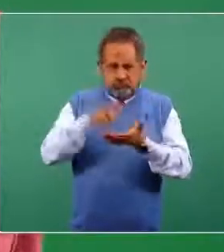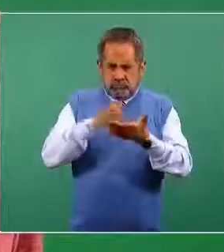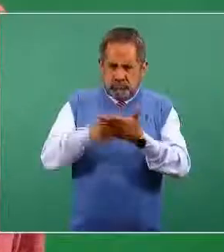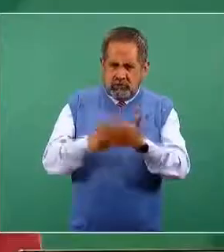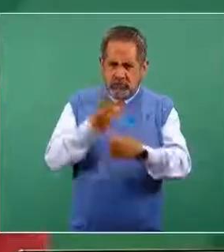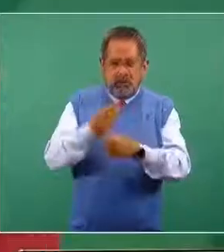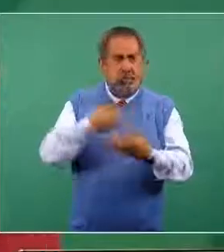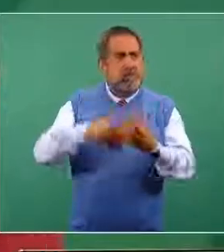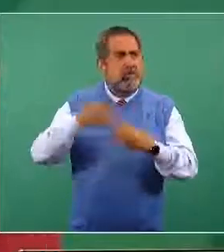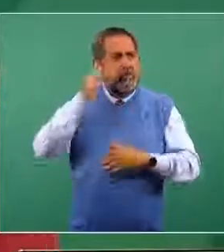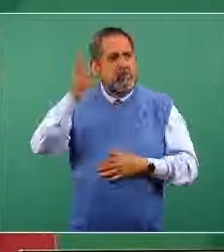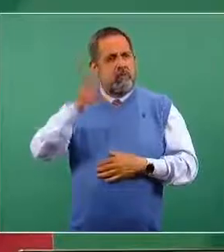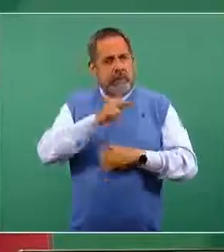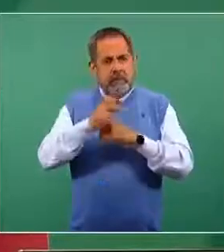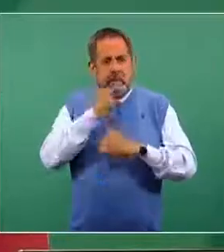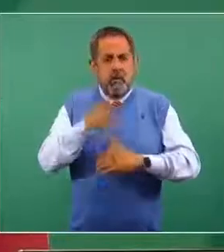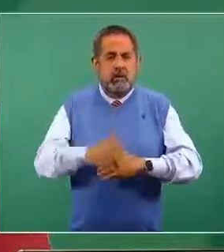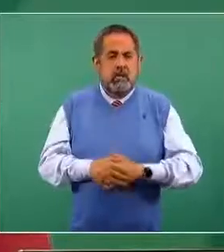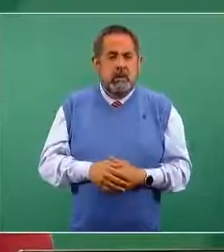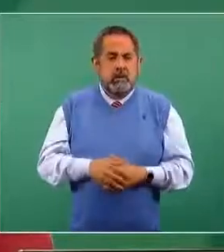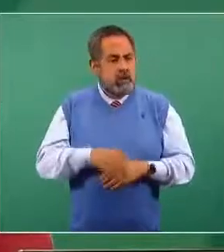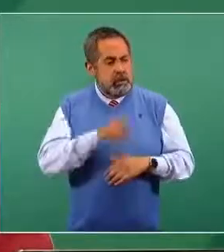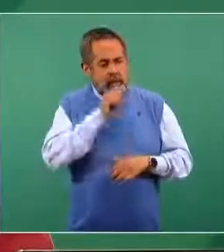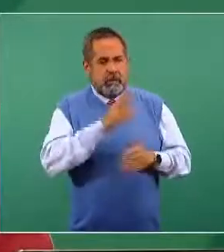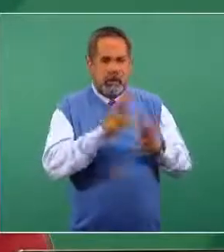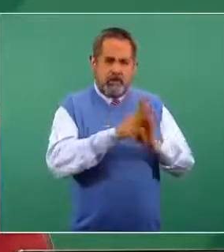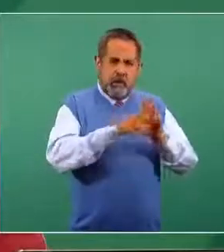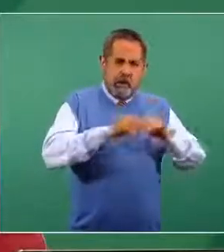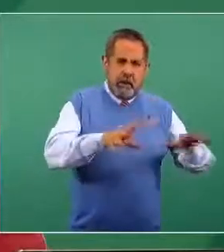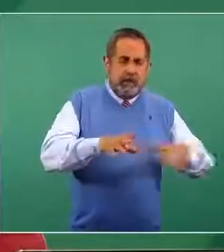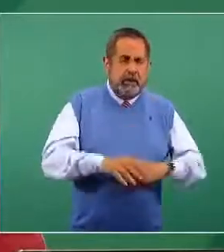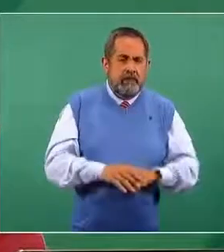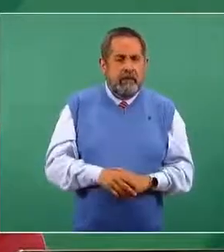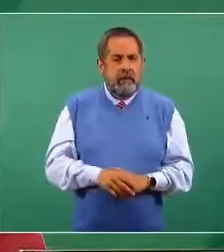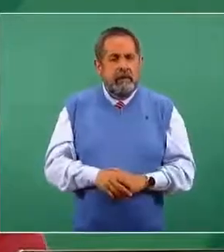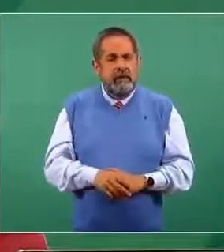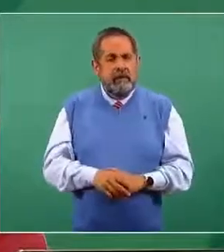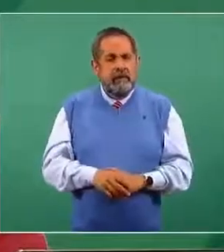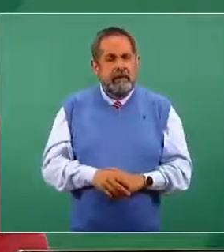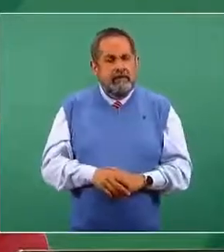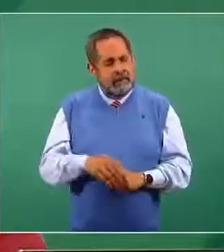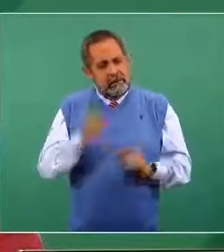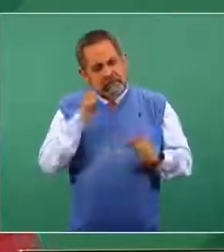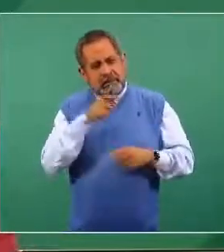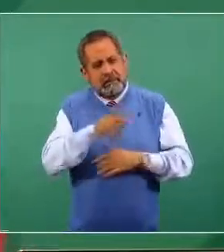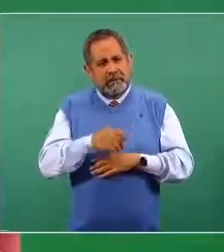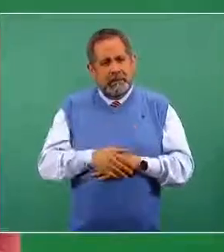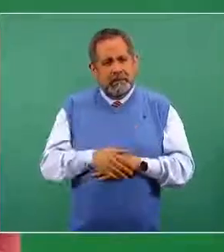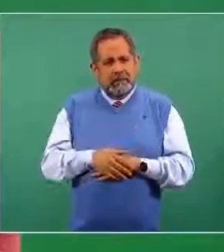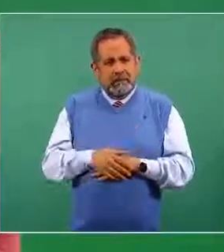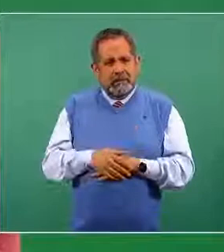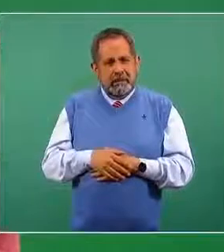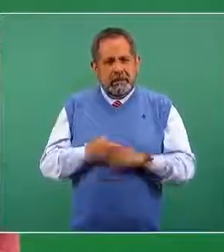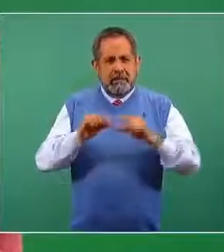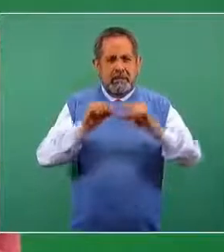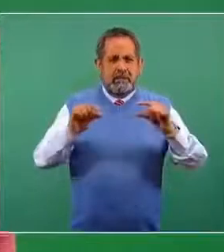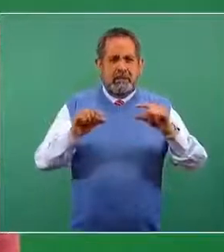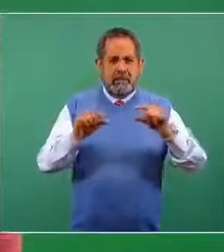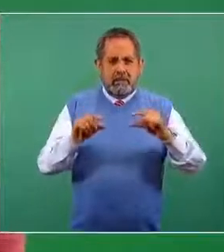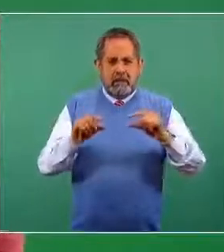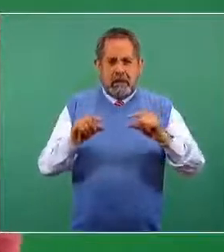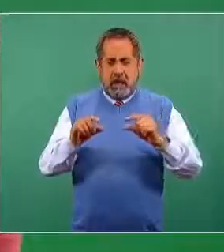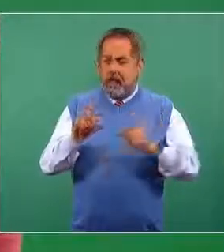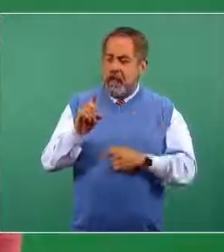un mejor país, también en el campo de la información y el periodismo. Llama la atención que ponen la etiqueta de